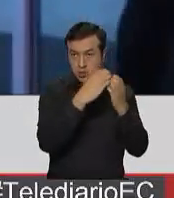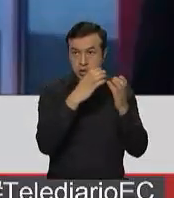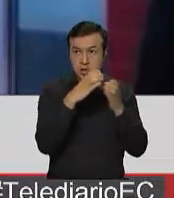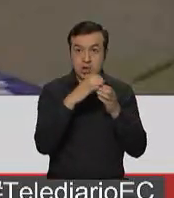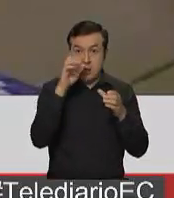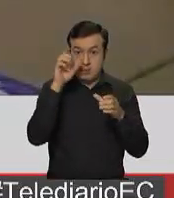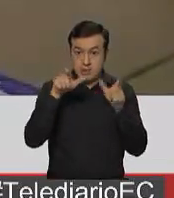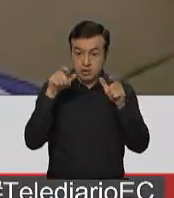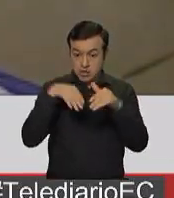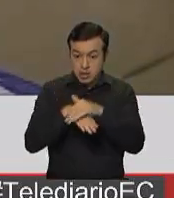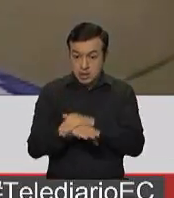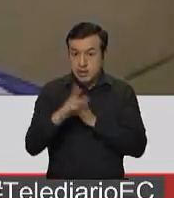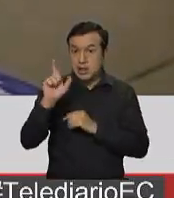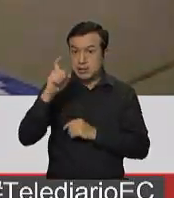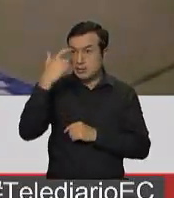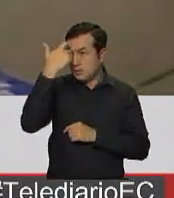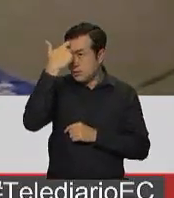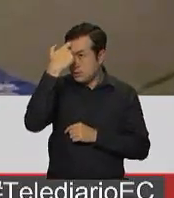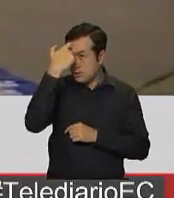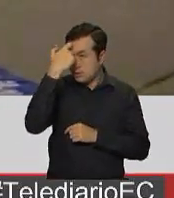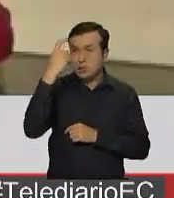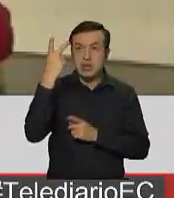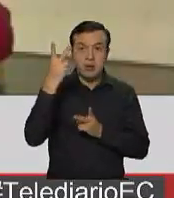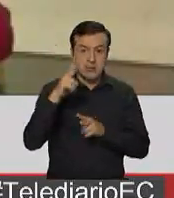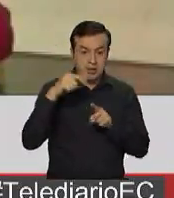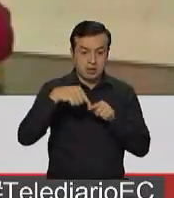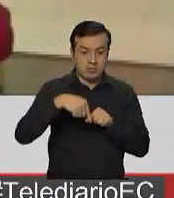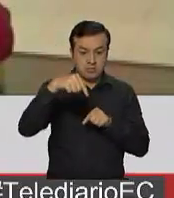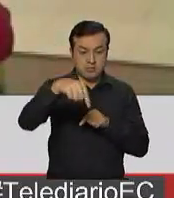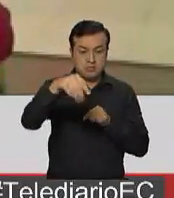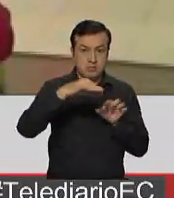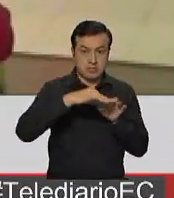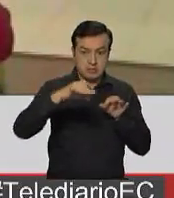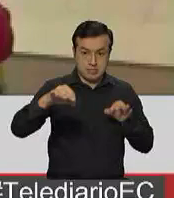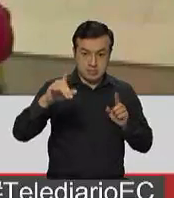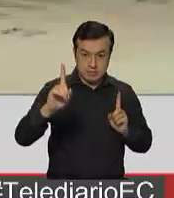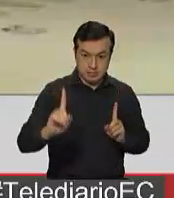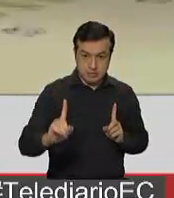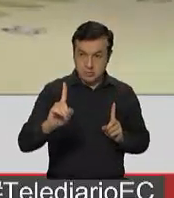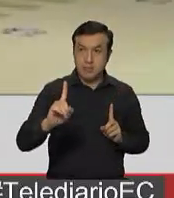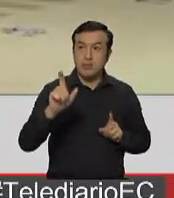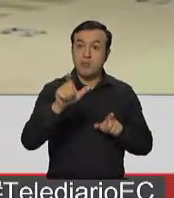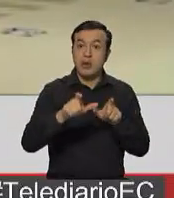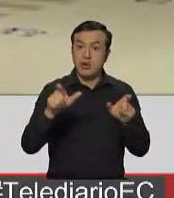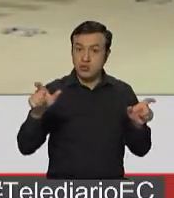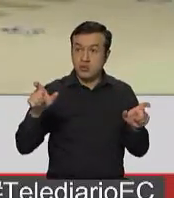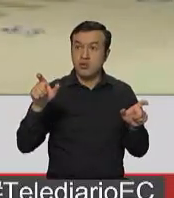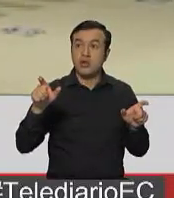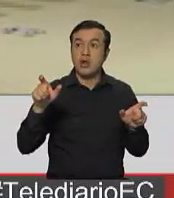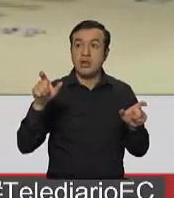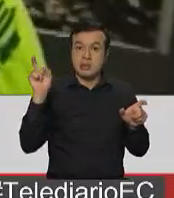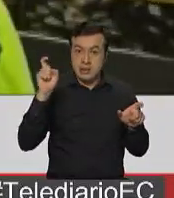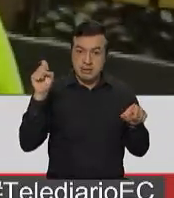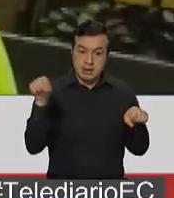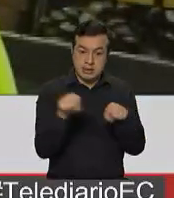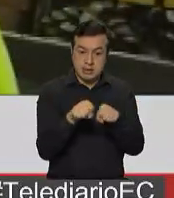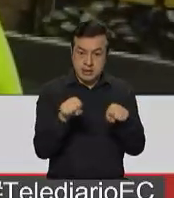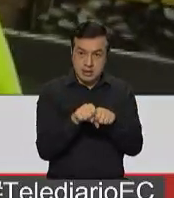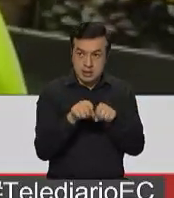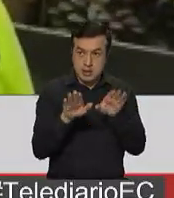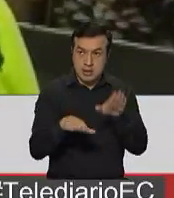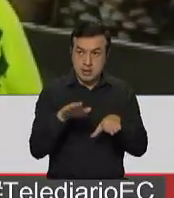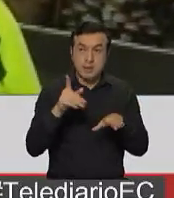al ingreso. Hay señalética para tomar distanciamiento social. Los usuarios deberán hacer la desinfección del calzado y portar